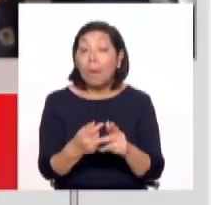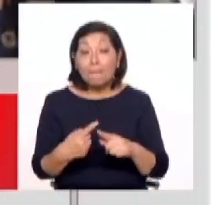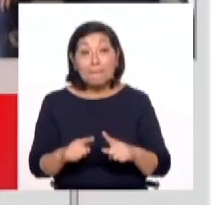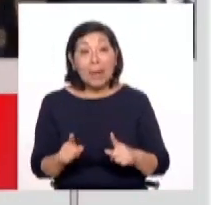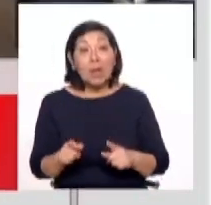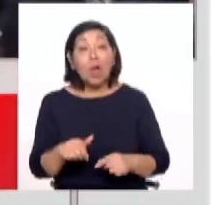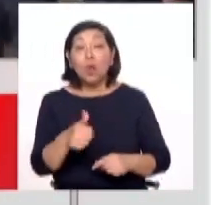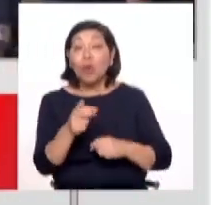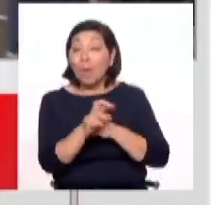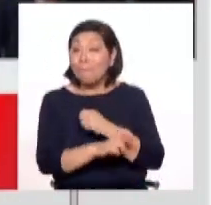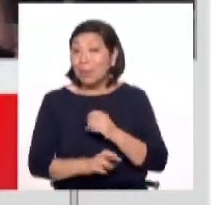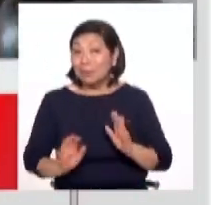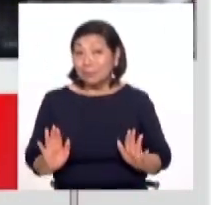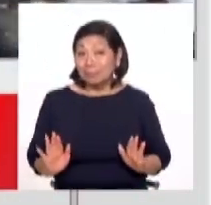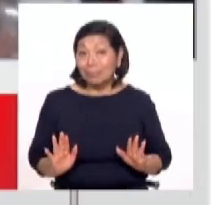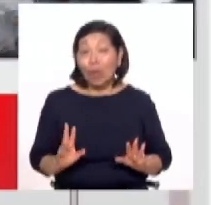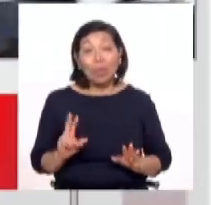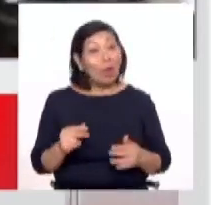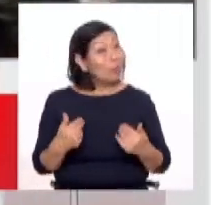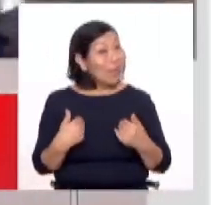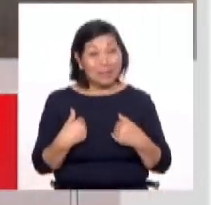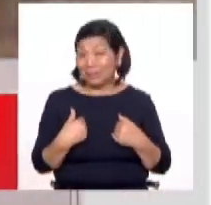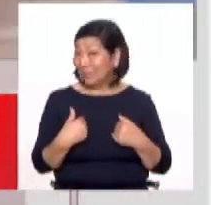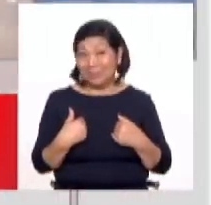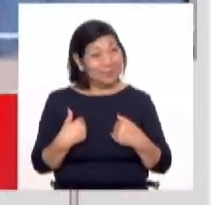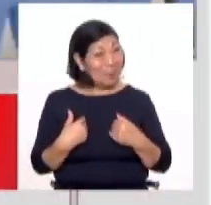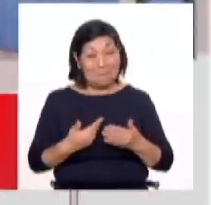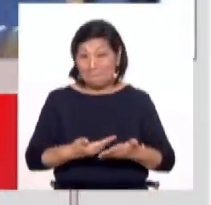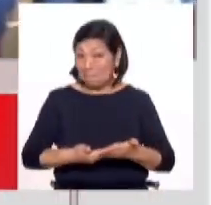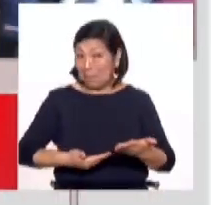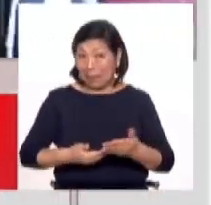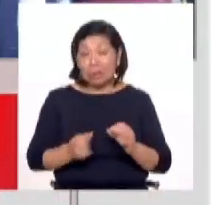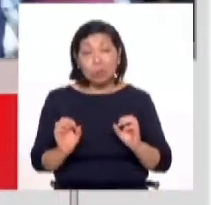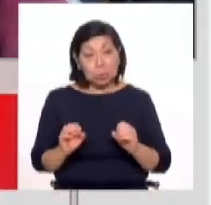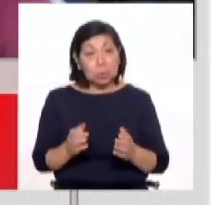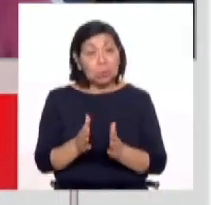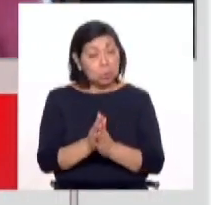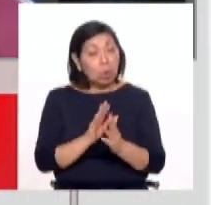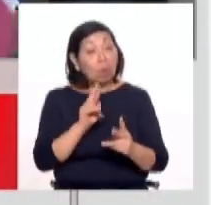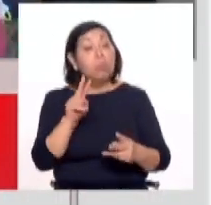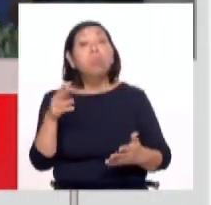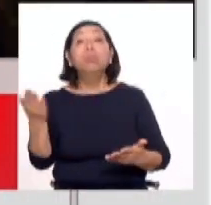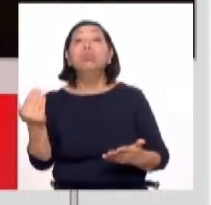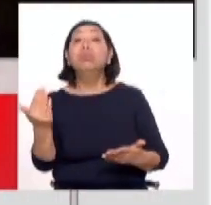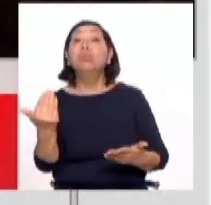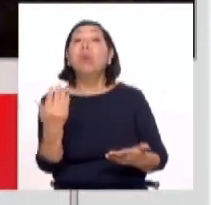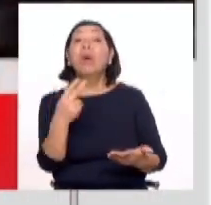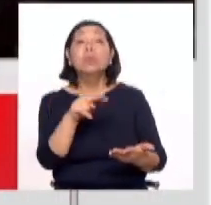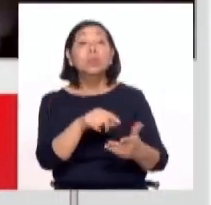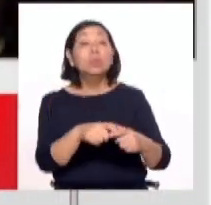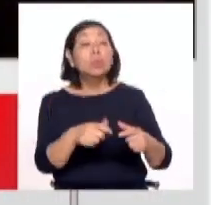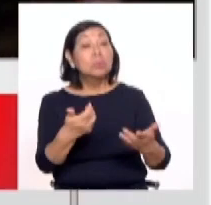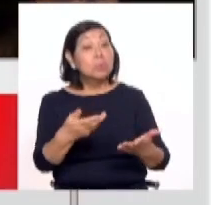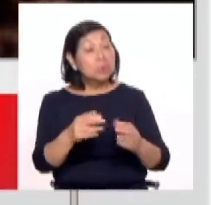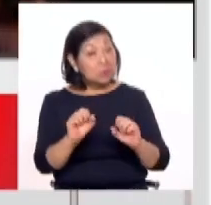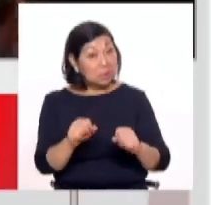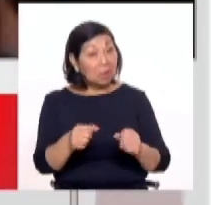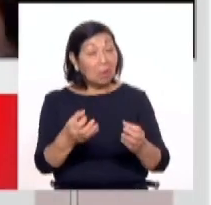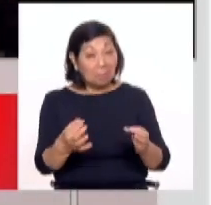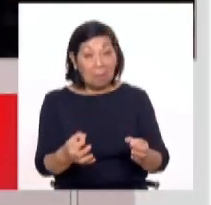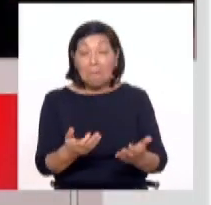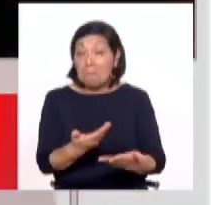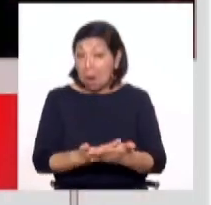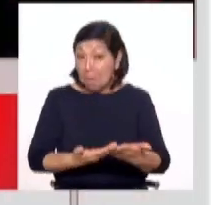los extranjeros que no tengan ningún documento, que también serán verificados a través de Migraciones para ver su estadía, si es regular